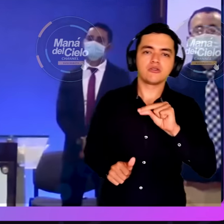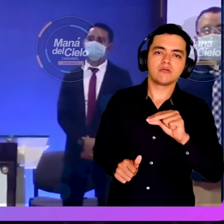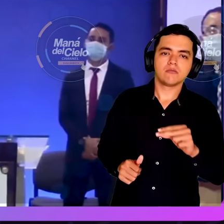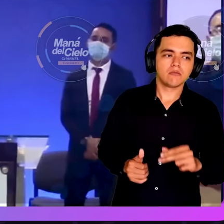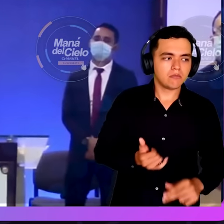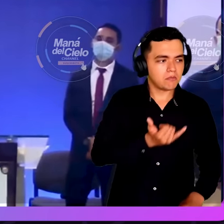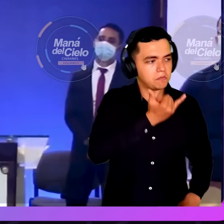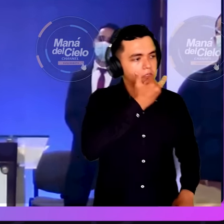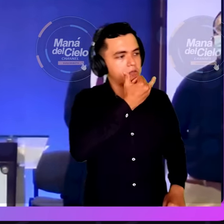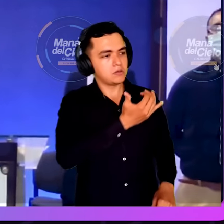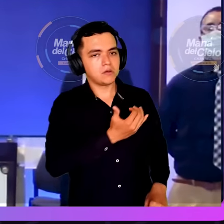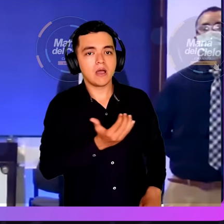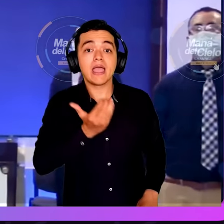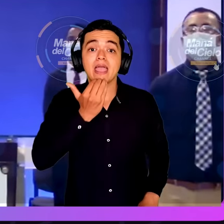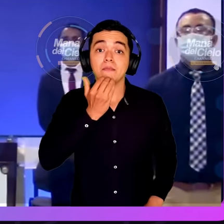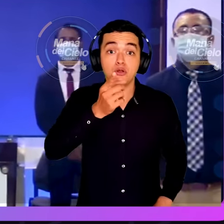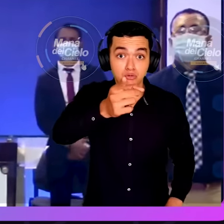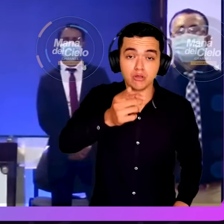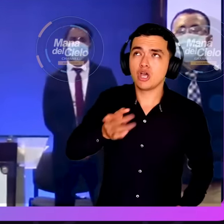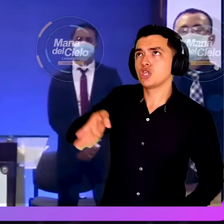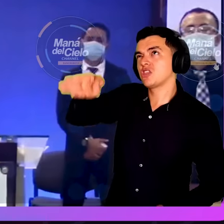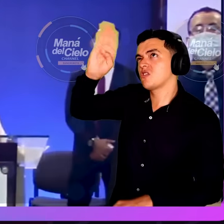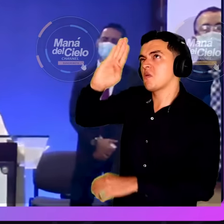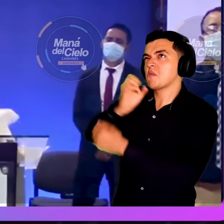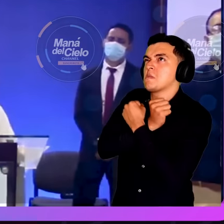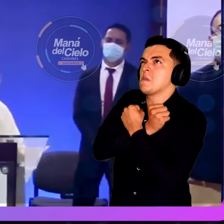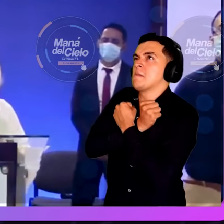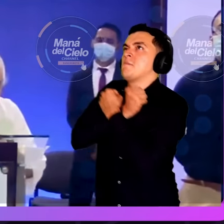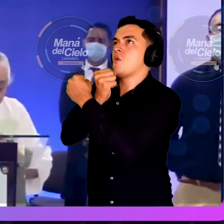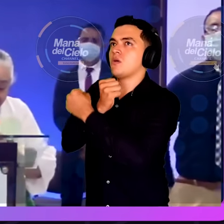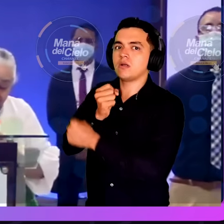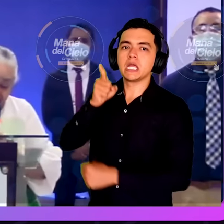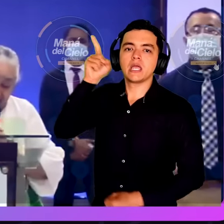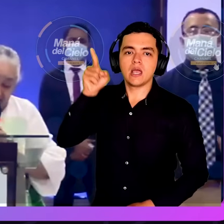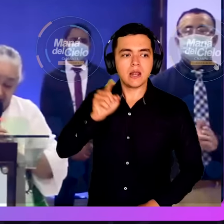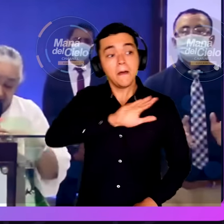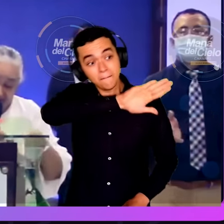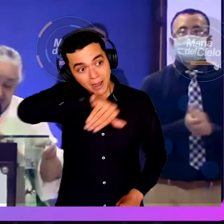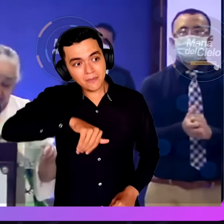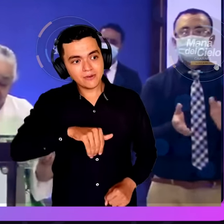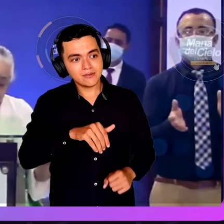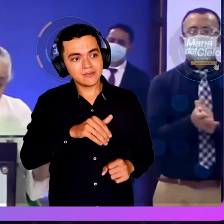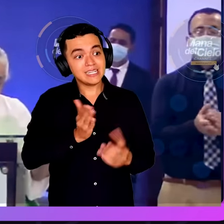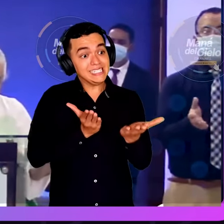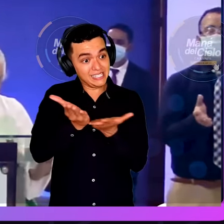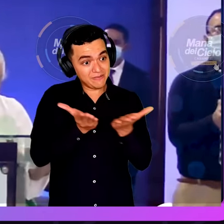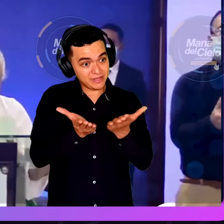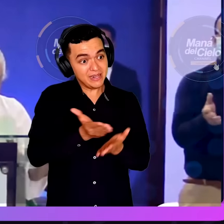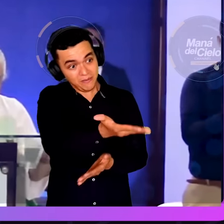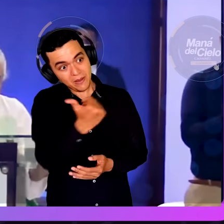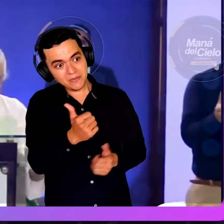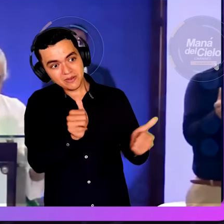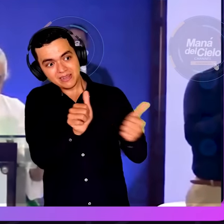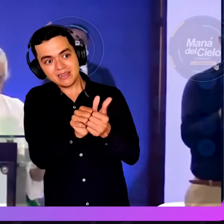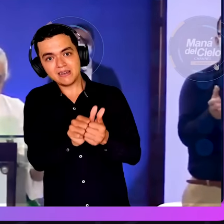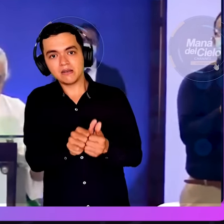santidad, sales oliendo a temor, sales oliendo a la gloria de Dios. ¡Apláudale en esta mañana!